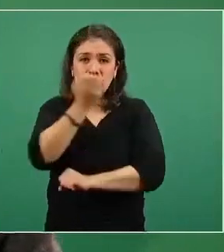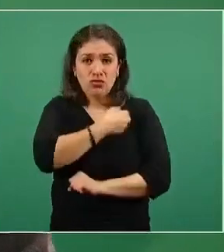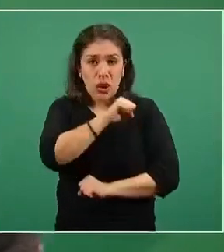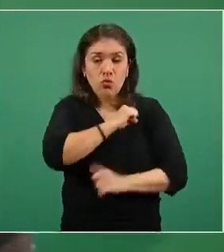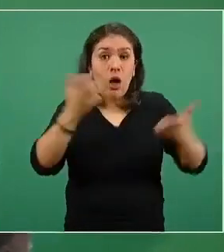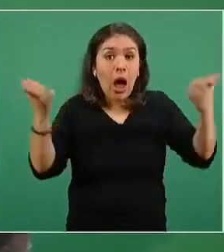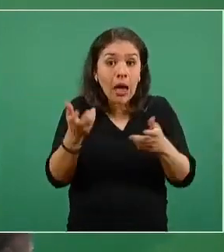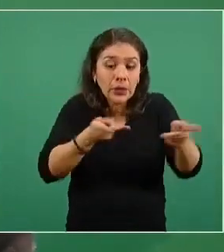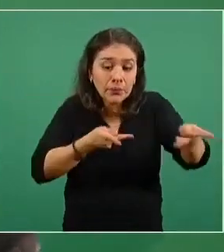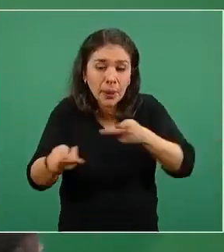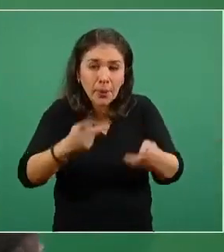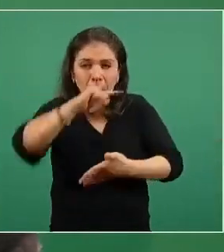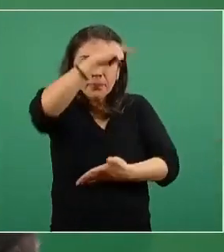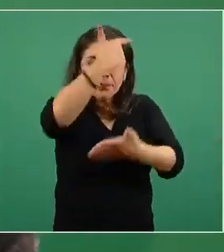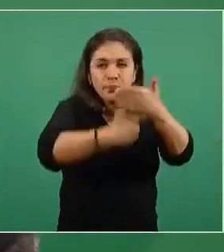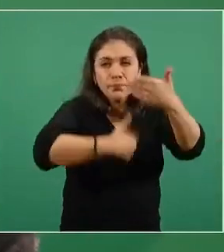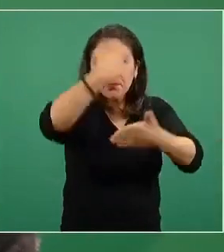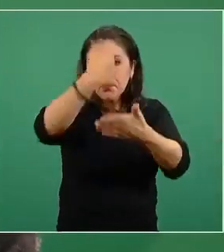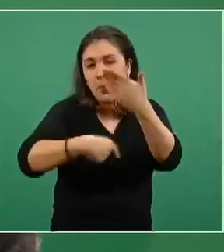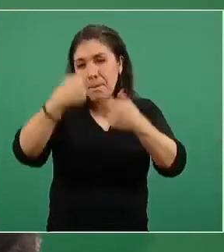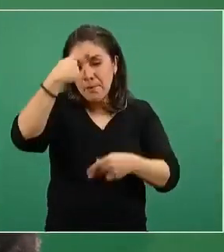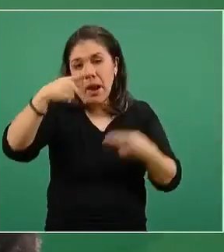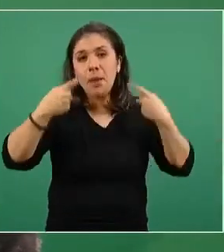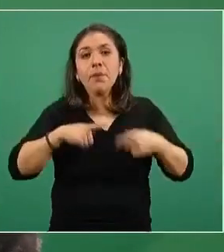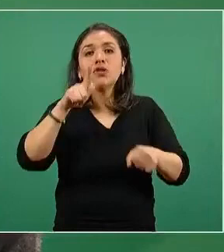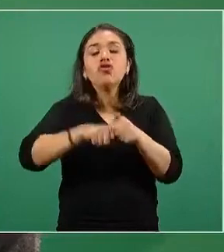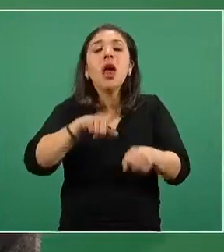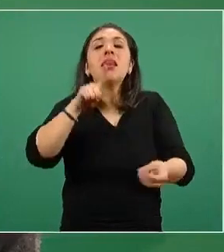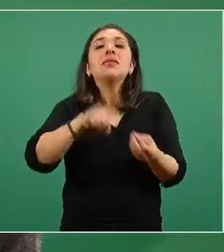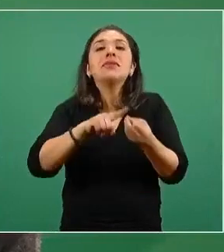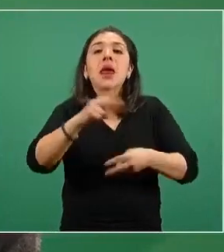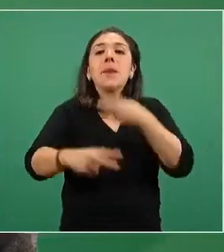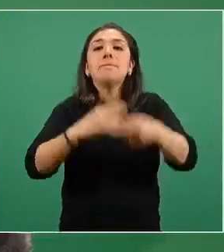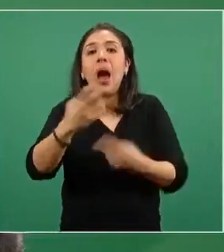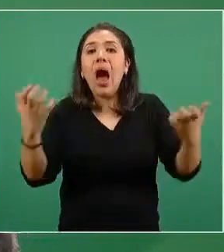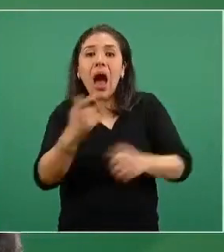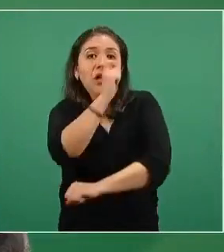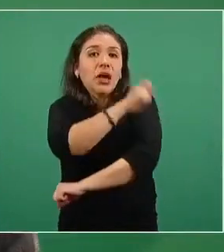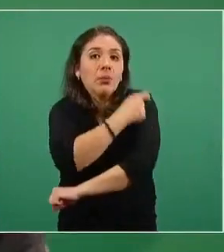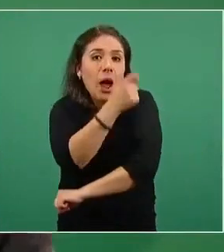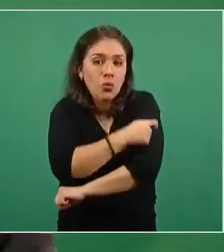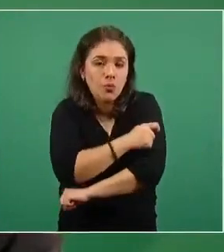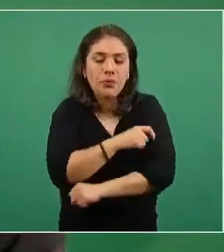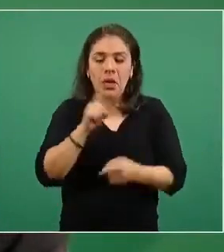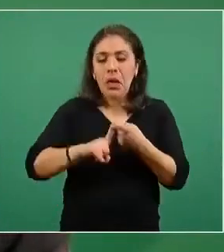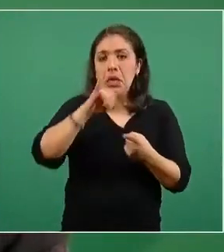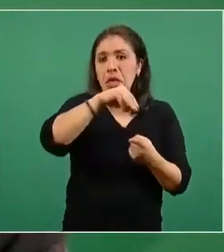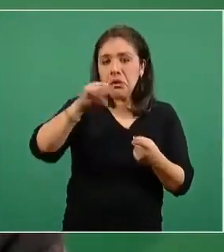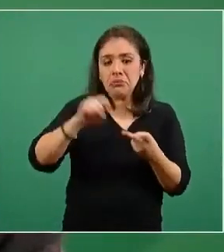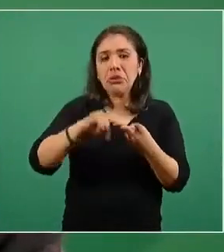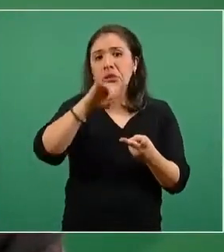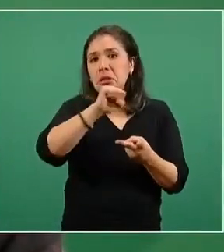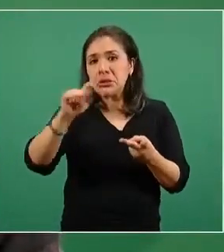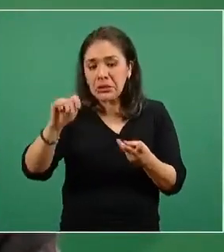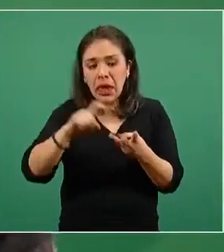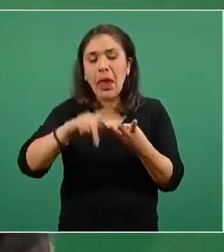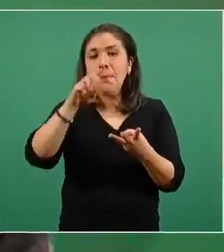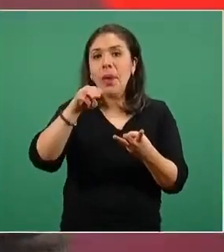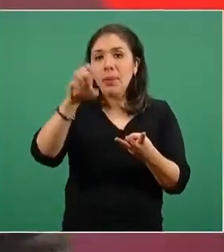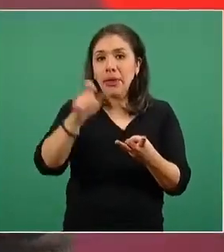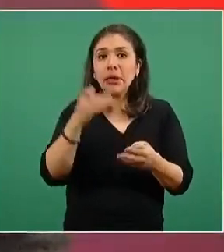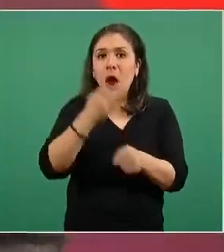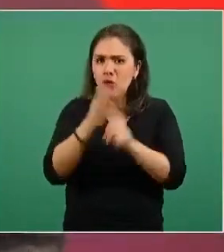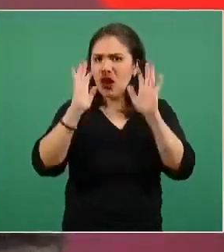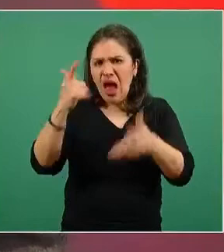integrarán censos del personal vacunador. Las instituciones nacionales, IMSS, el ISSSTE, el Pemex, etcétera, ya lo están